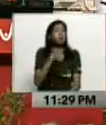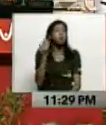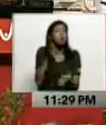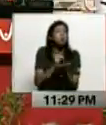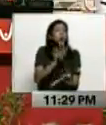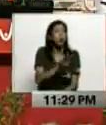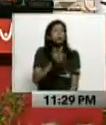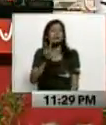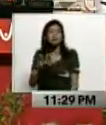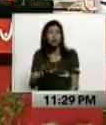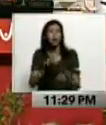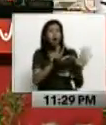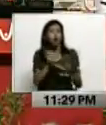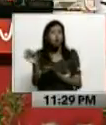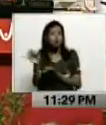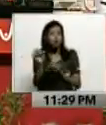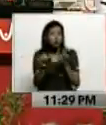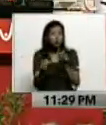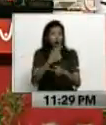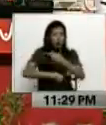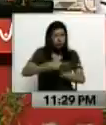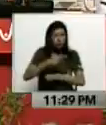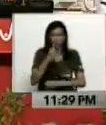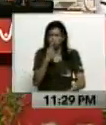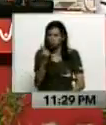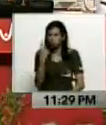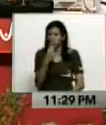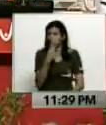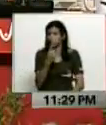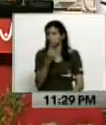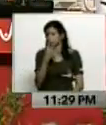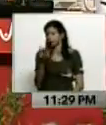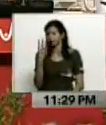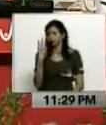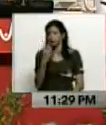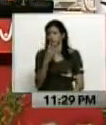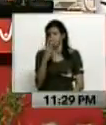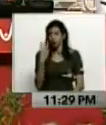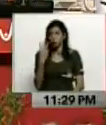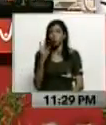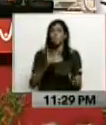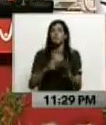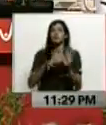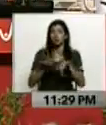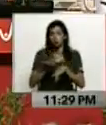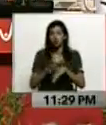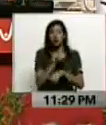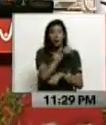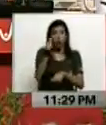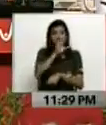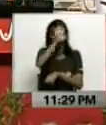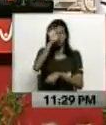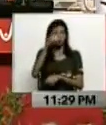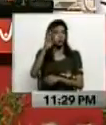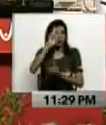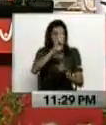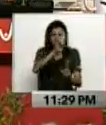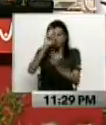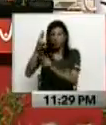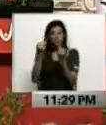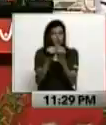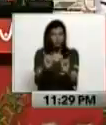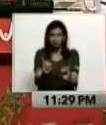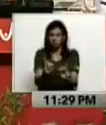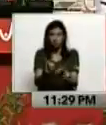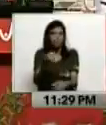43 muertos y 875 heridos durante las guarimbas del año 2014 cada país merece el respeto a su soberanía y